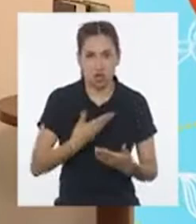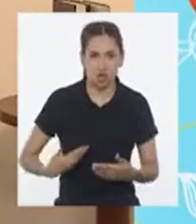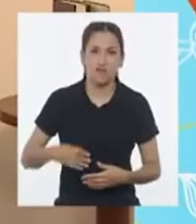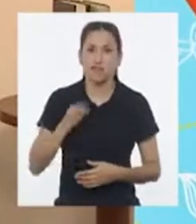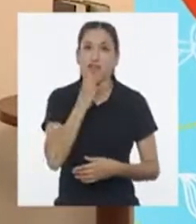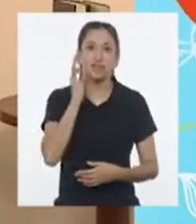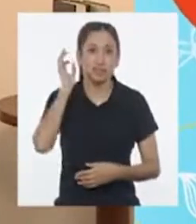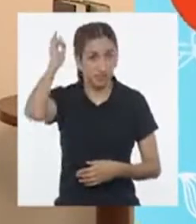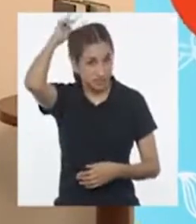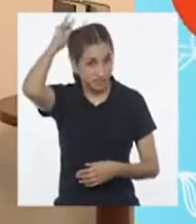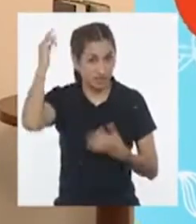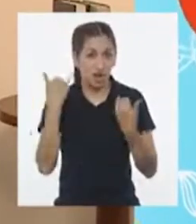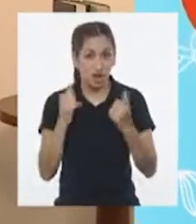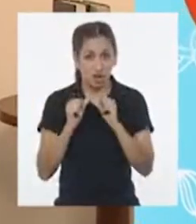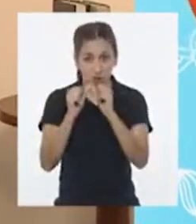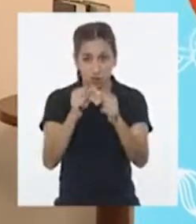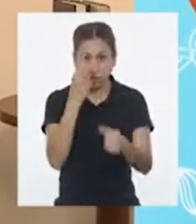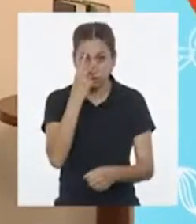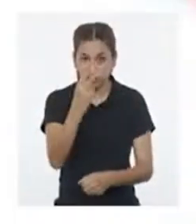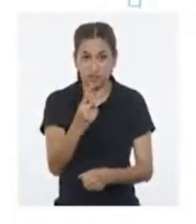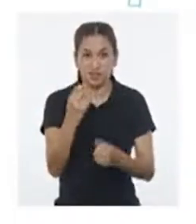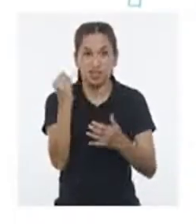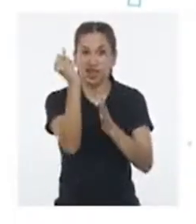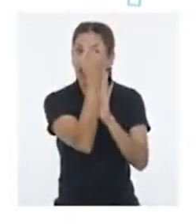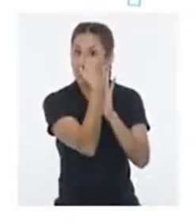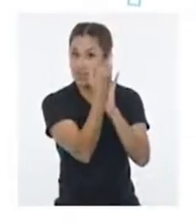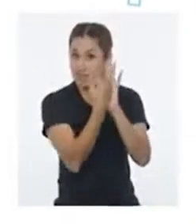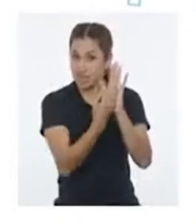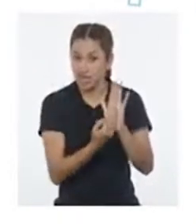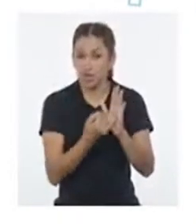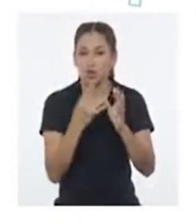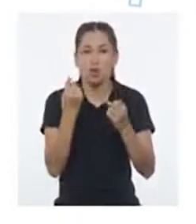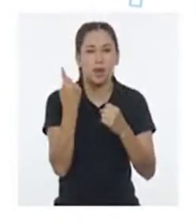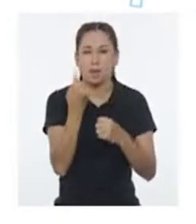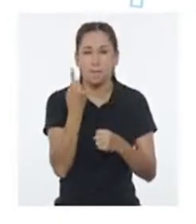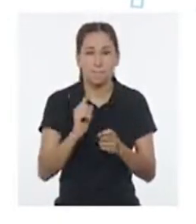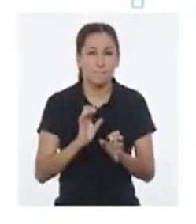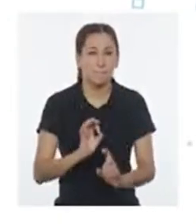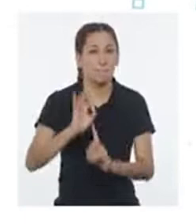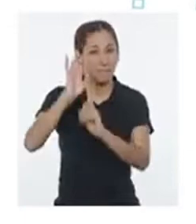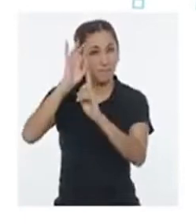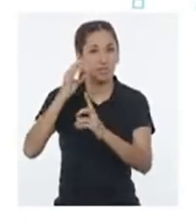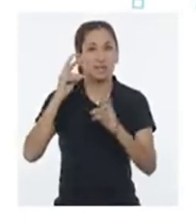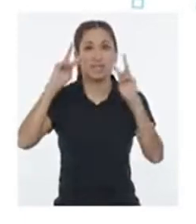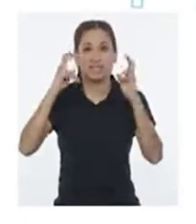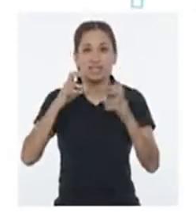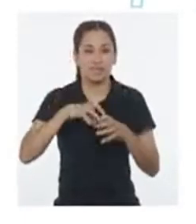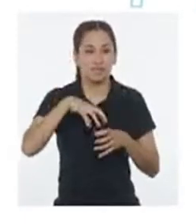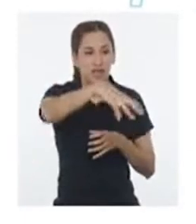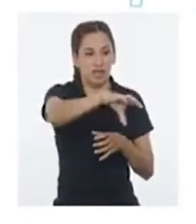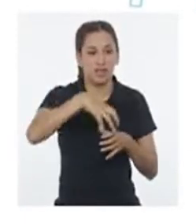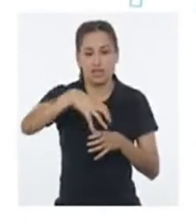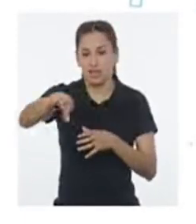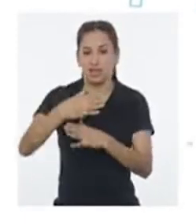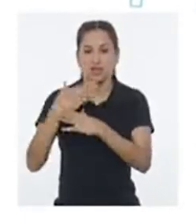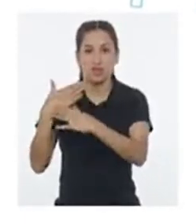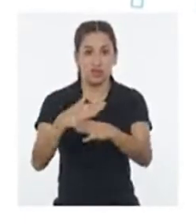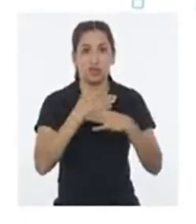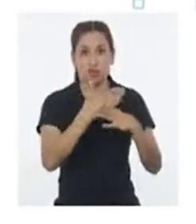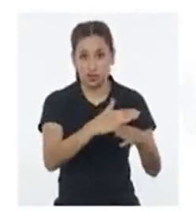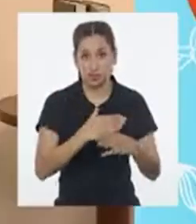estado inca. A continuación, veamos gráficamente el principio de